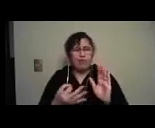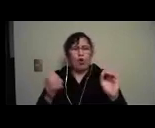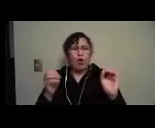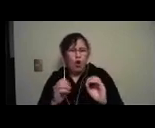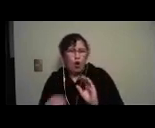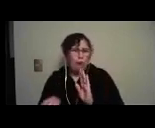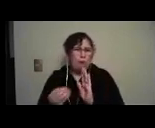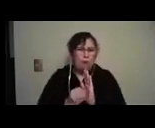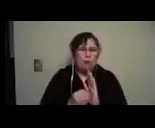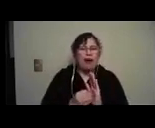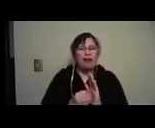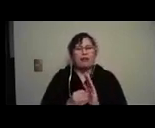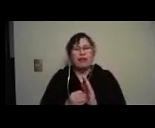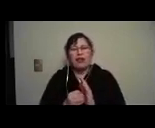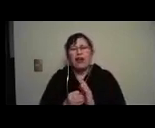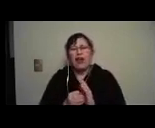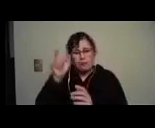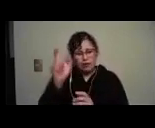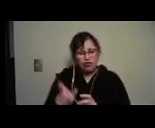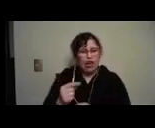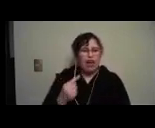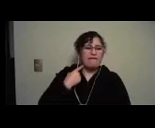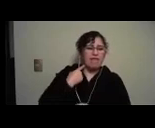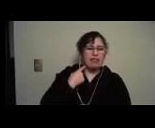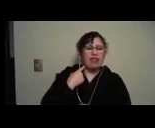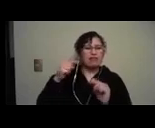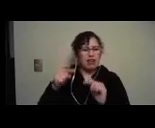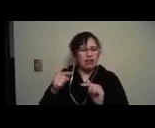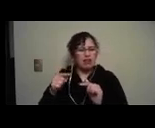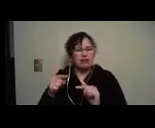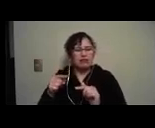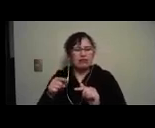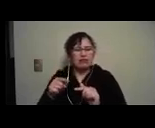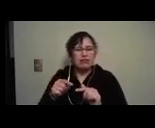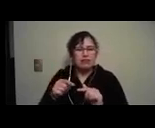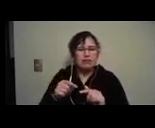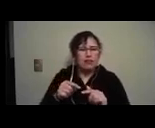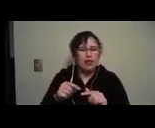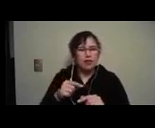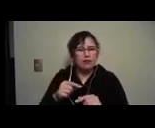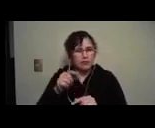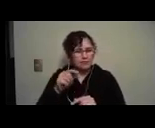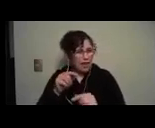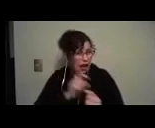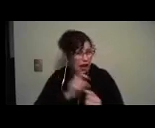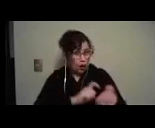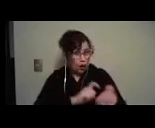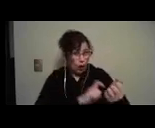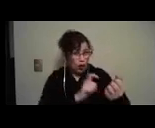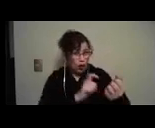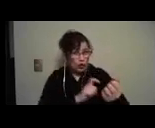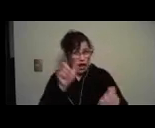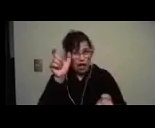insidiosas, o repercuten de manera mucho más significativa en el área conductual de la